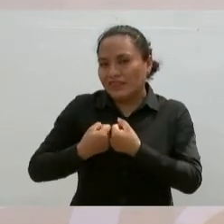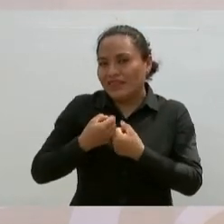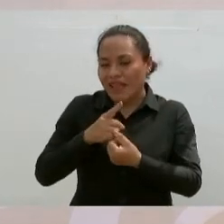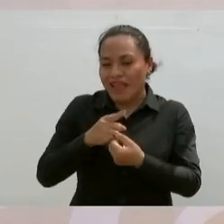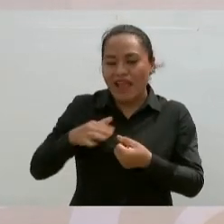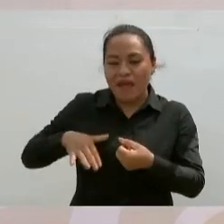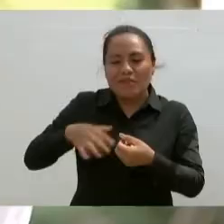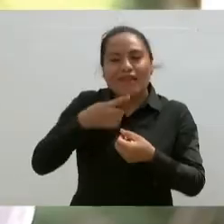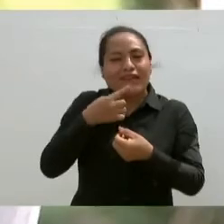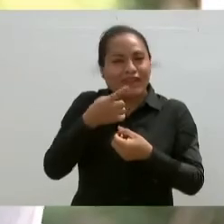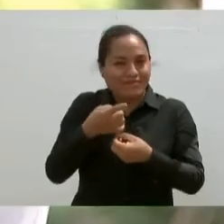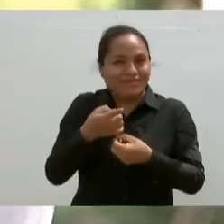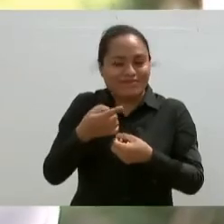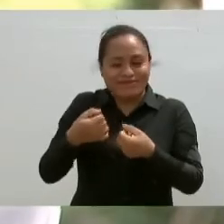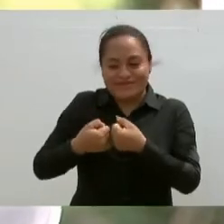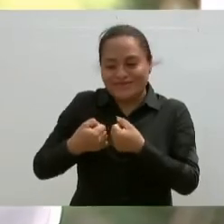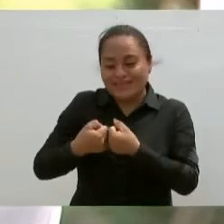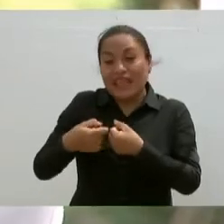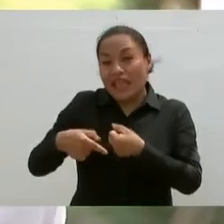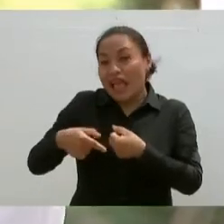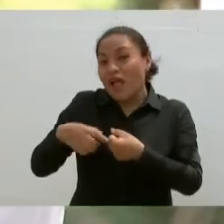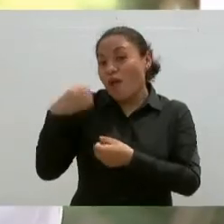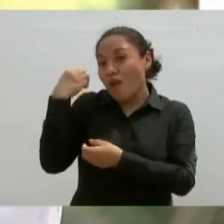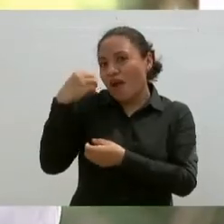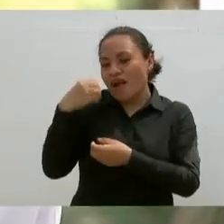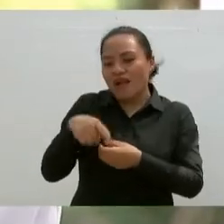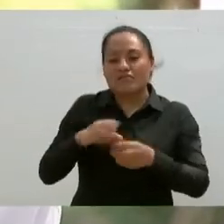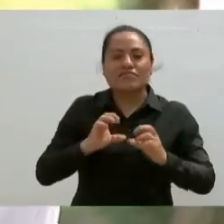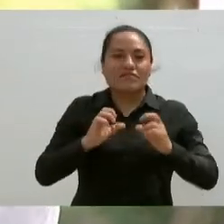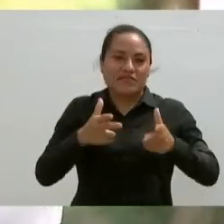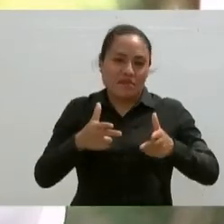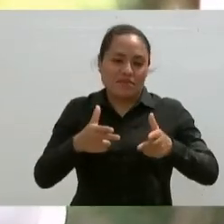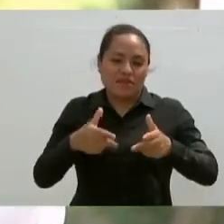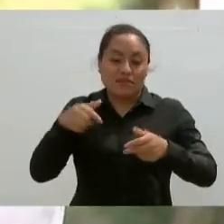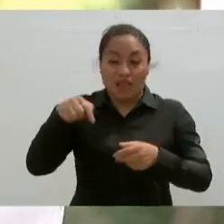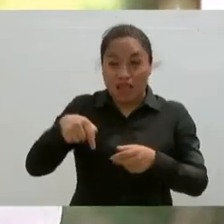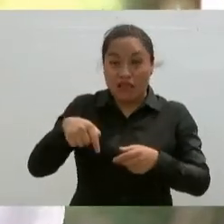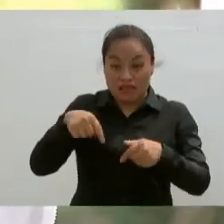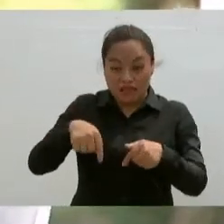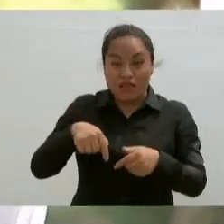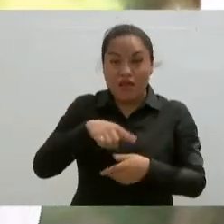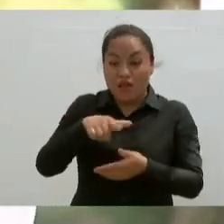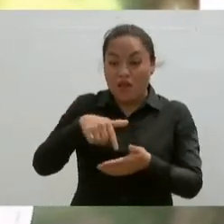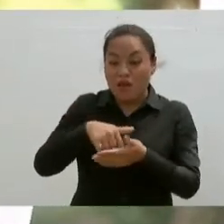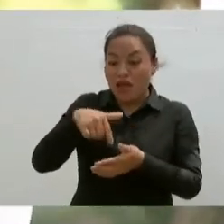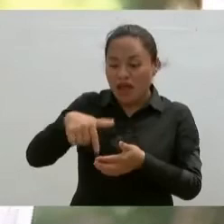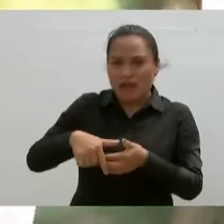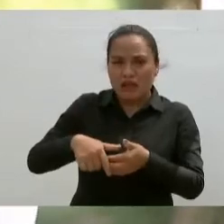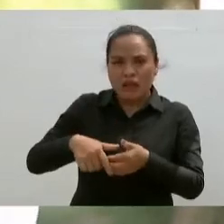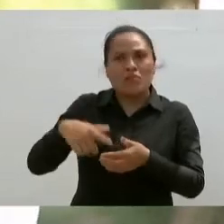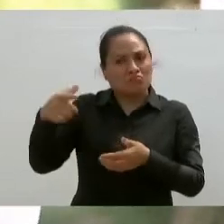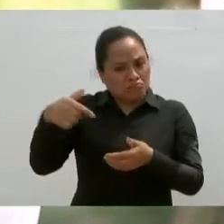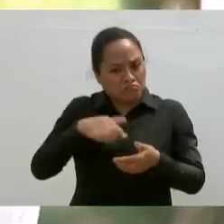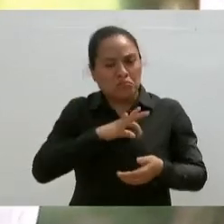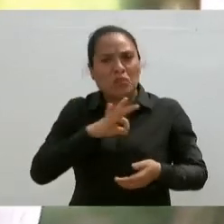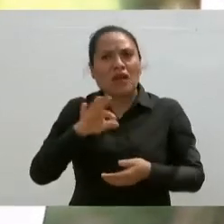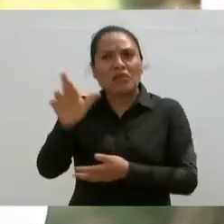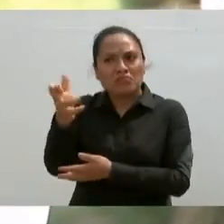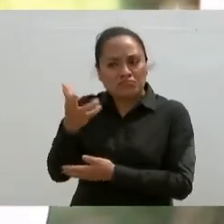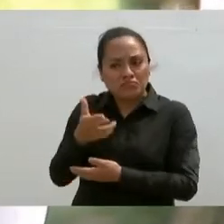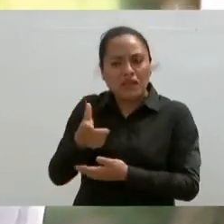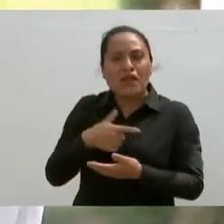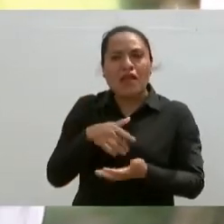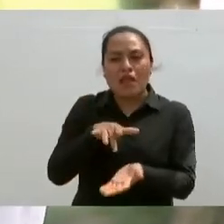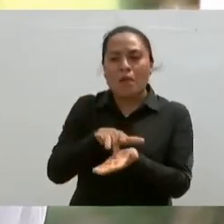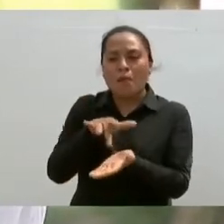y lo repito, de Oaxaca y Chiapas. Pues hasta acá llegaron los apoyos de créditos